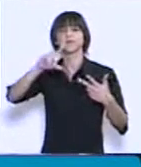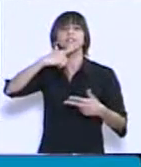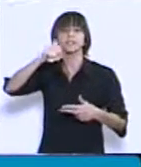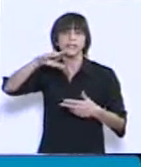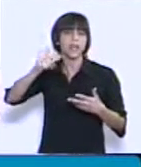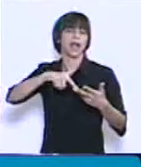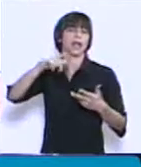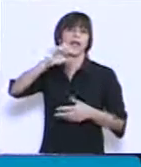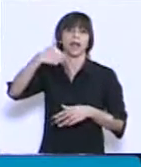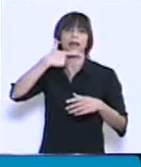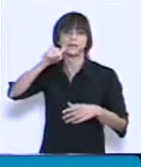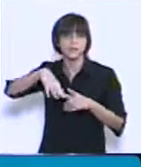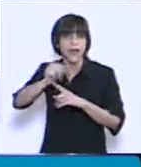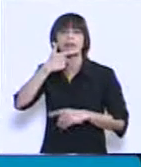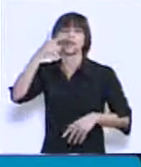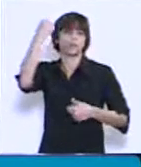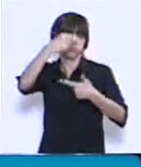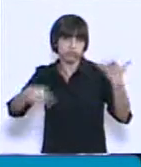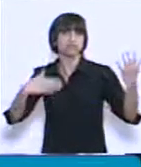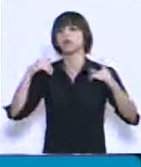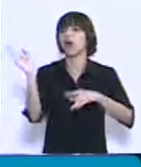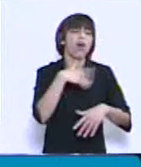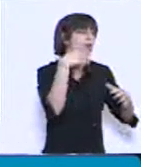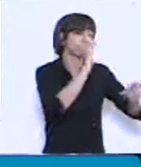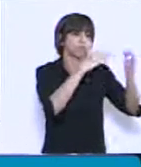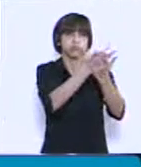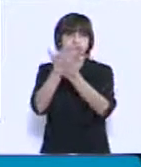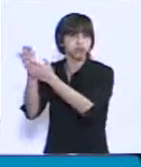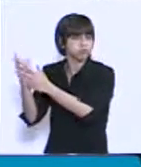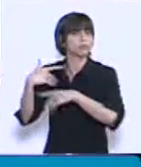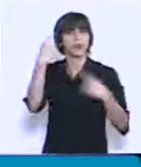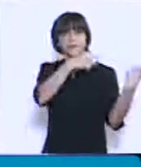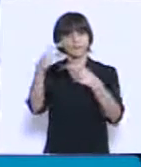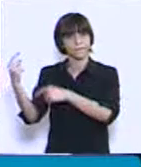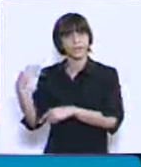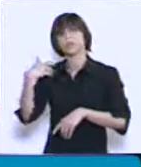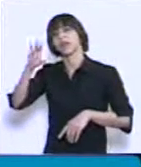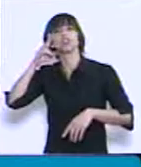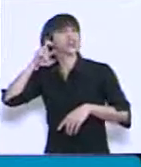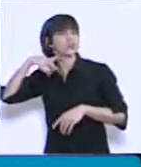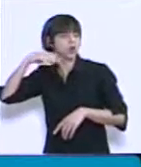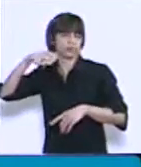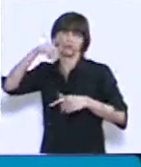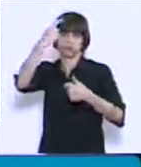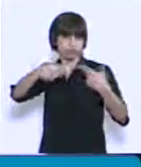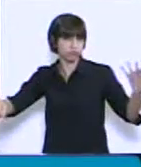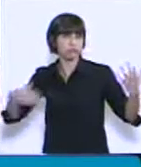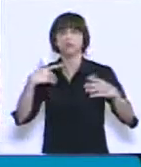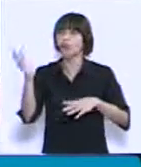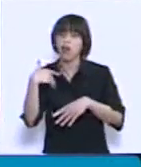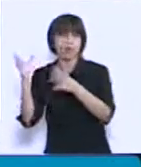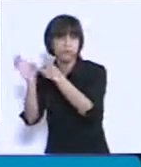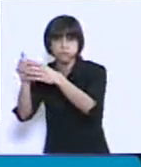Sacca, Casañas, innumerable cantidad de proyectos, Milman, todos estos, Piemonte, todos estos proyectos de los distintos